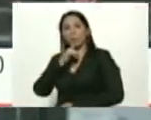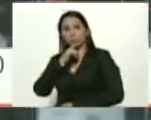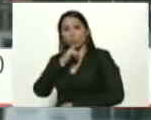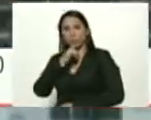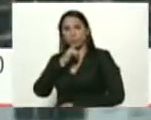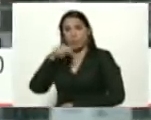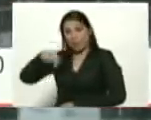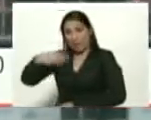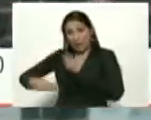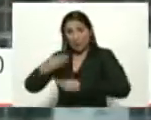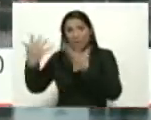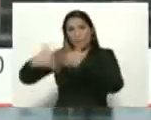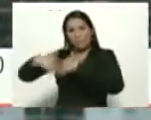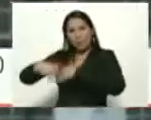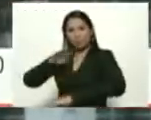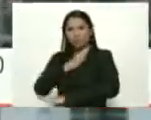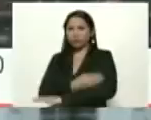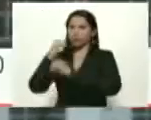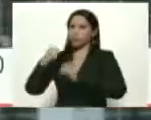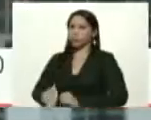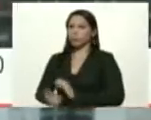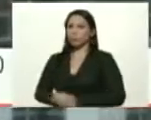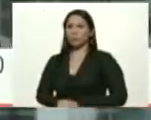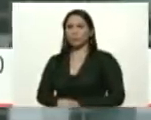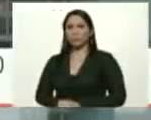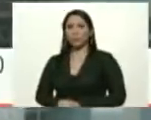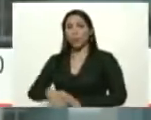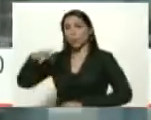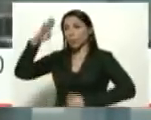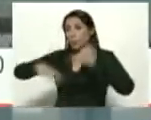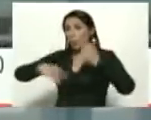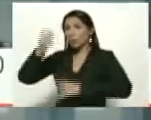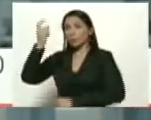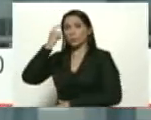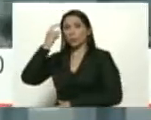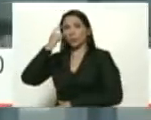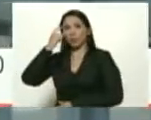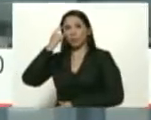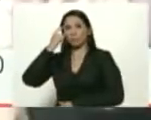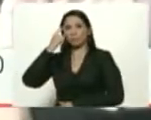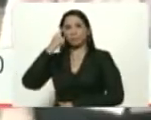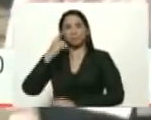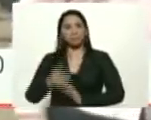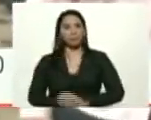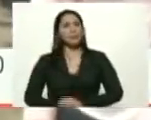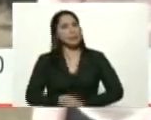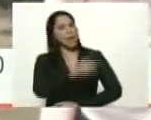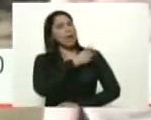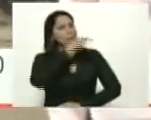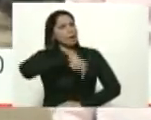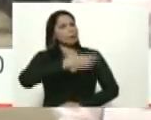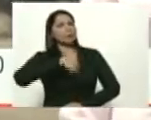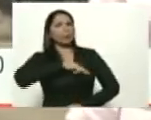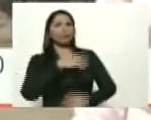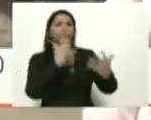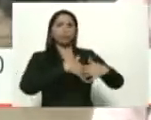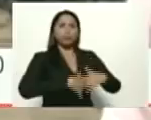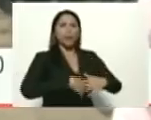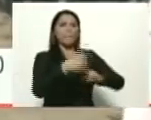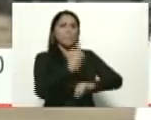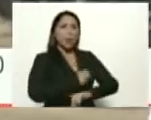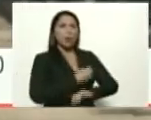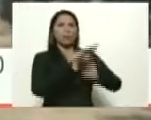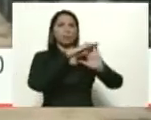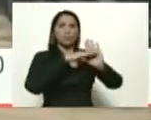Pedro Camejo se está fortaleciendo en estos últimos días. Mi comandante en jefe de Pedro Camejo, bueno, cumpliendo las instrucciones